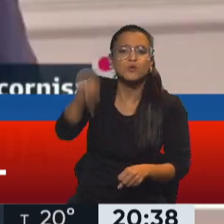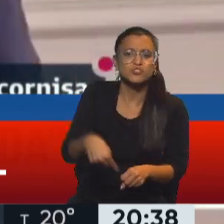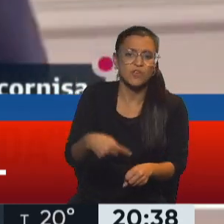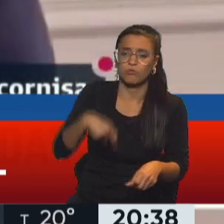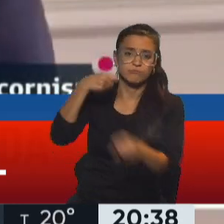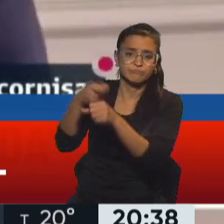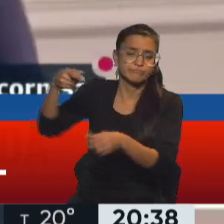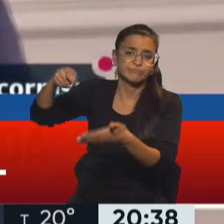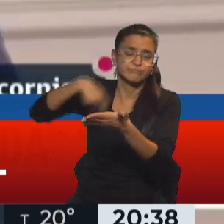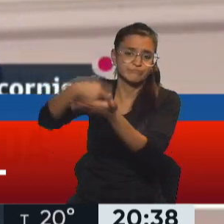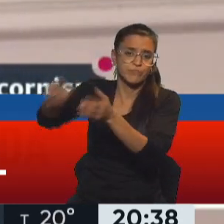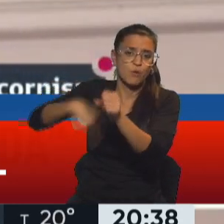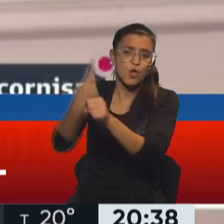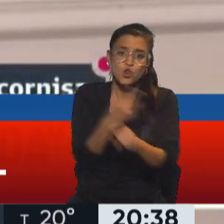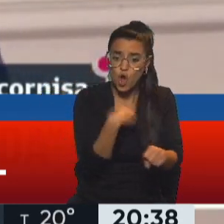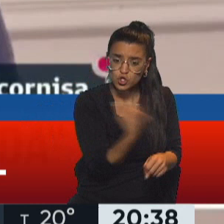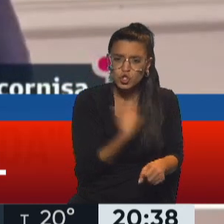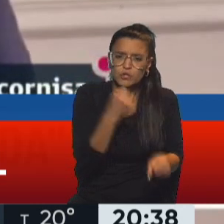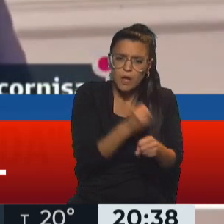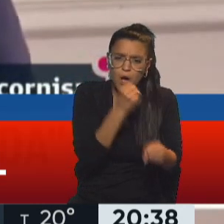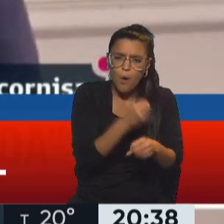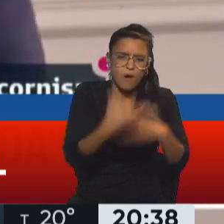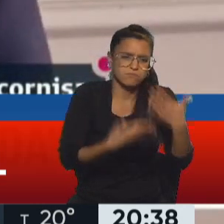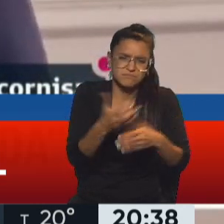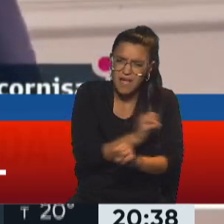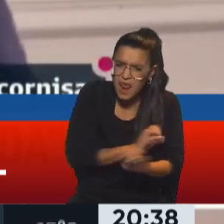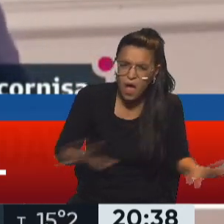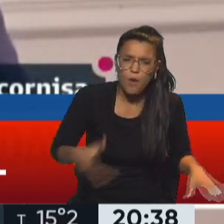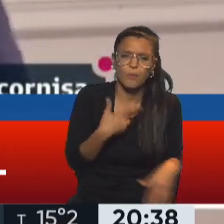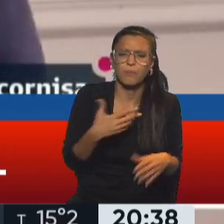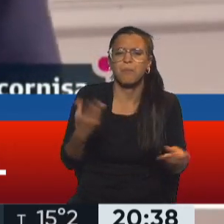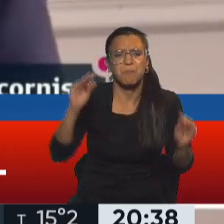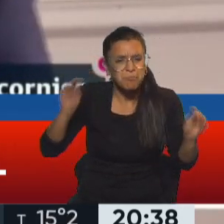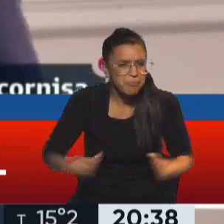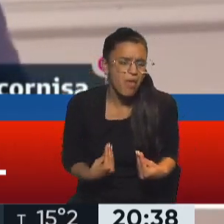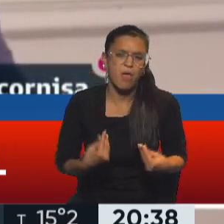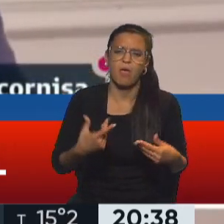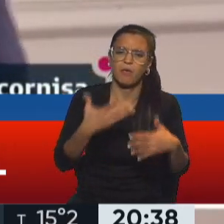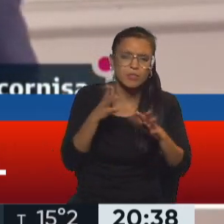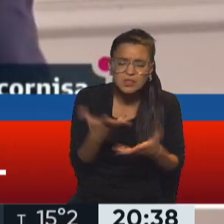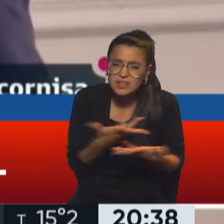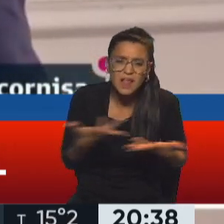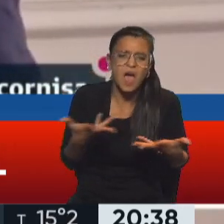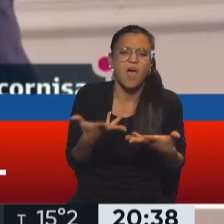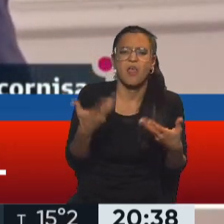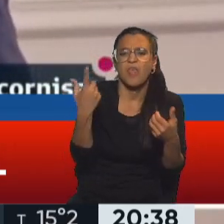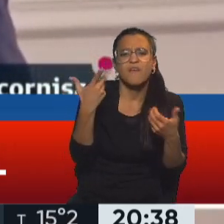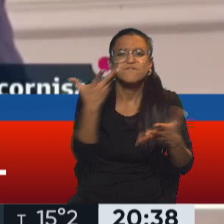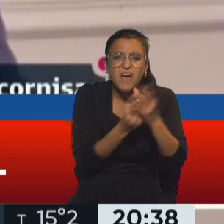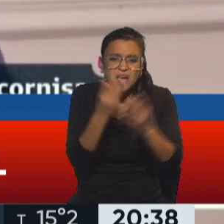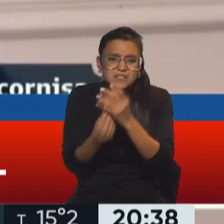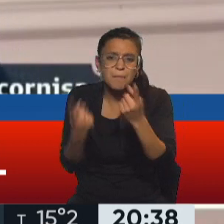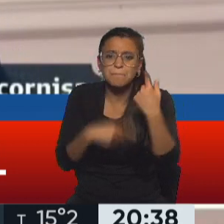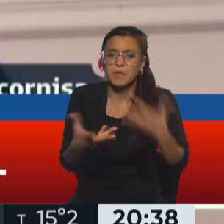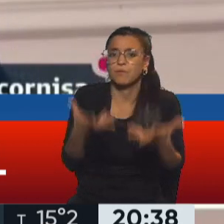déficit. Nosotros hicimos todo el trabajo horrible que nos costó perder, tarde, con todos los defectos del mundo, pero los